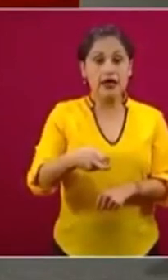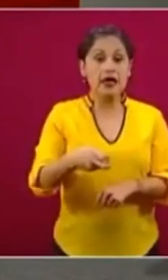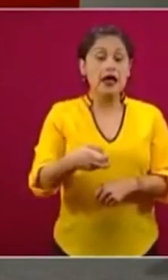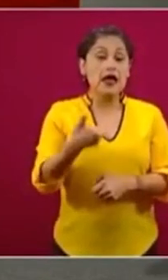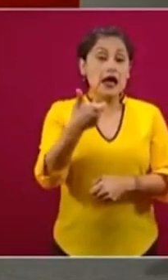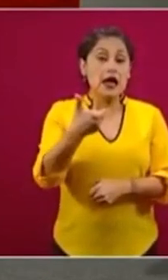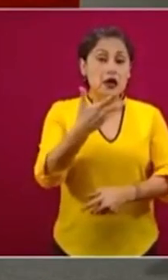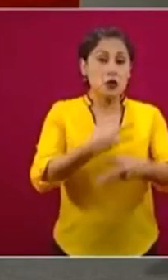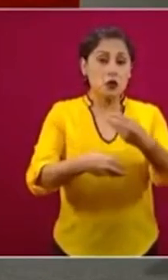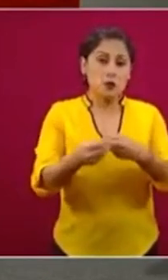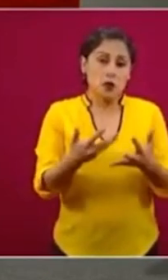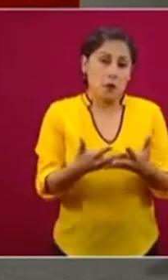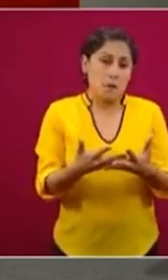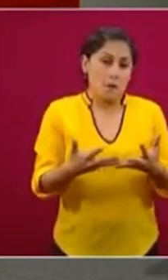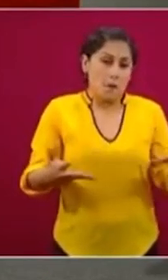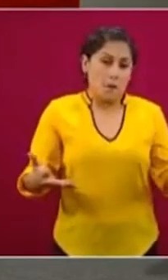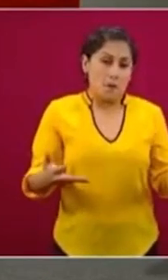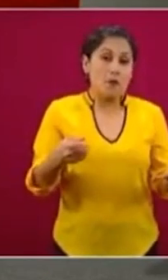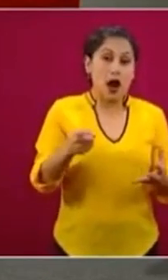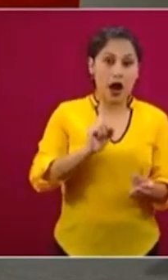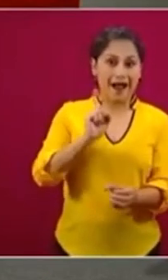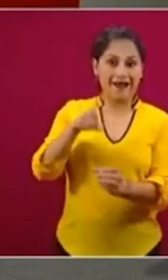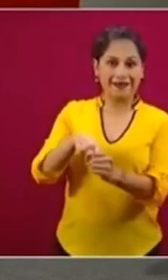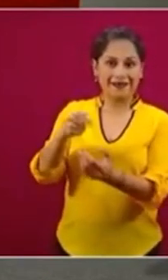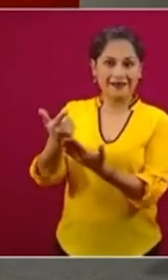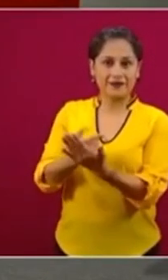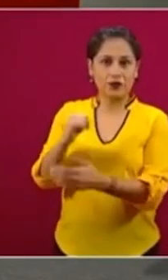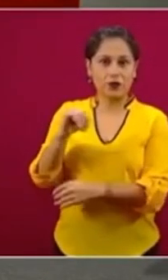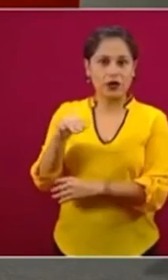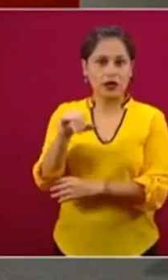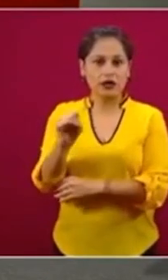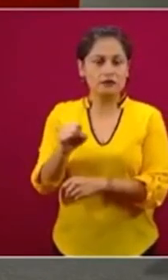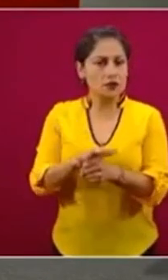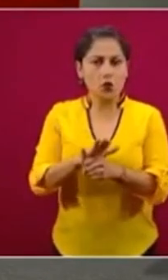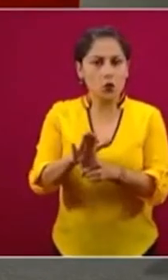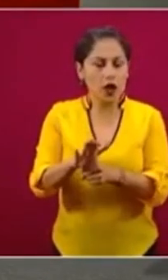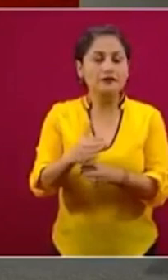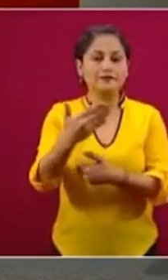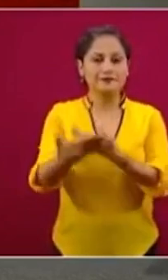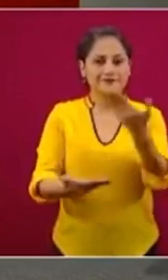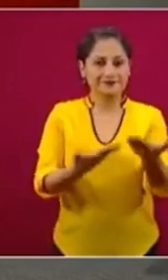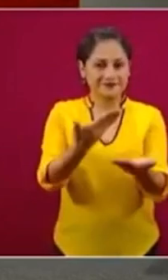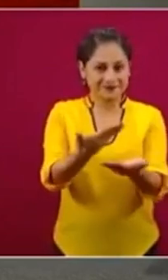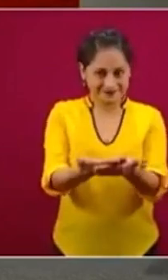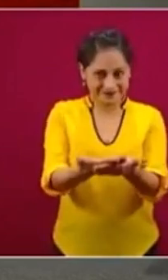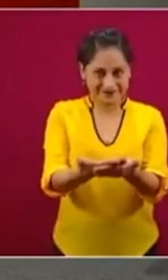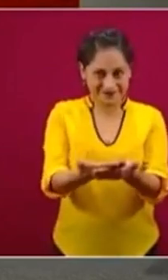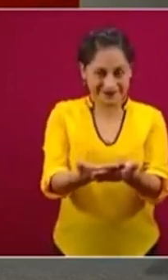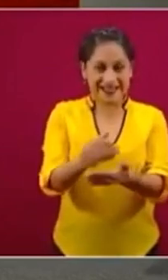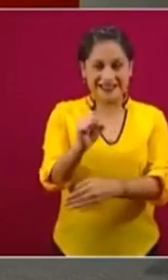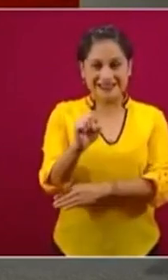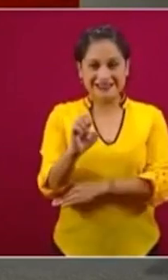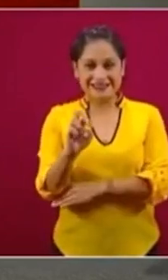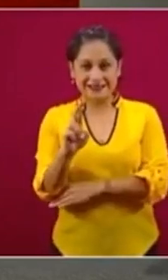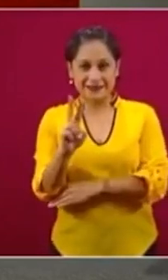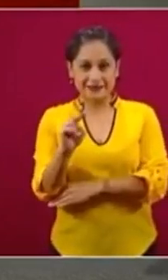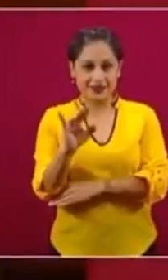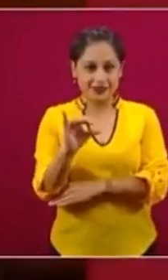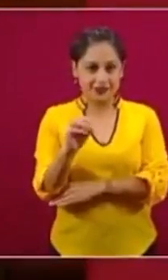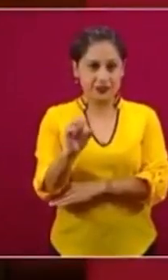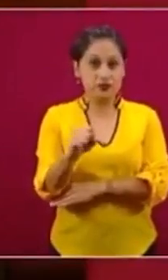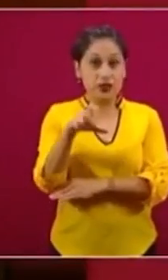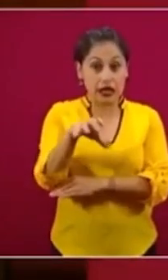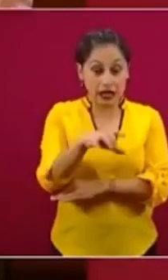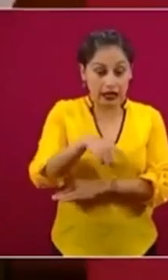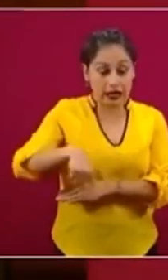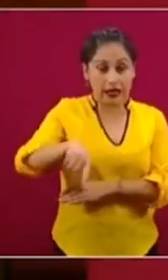el registro ante el seguro social y es el sector de los servicios es un sector que a diferencia de los otros su nombre